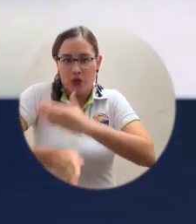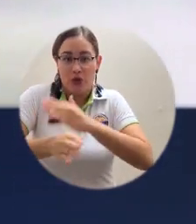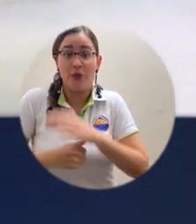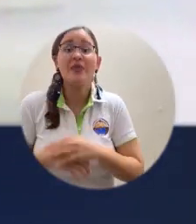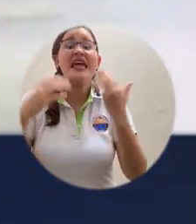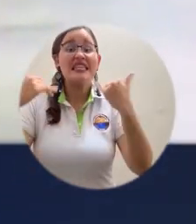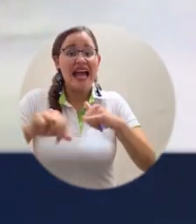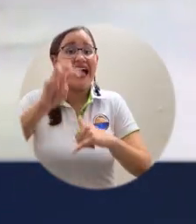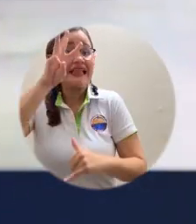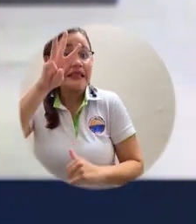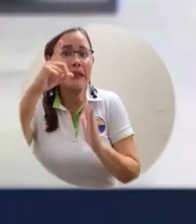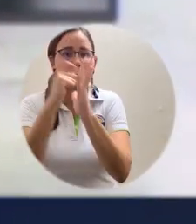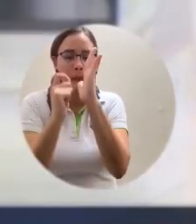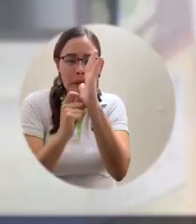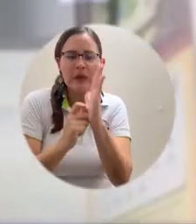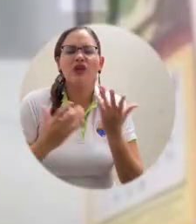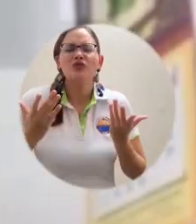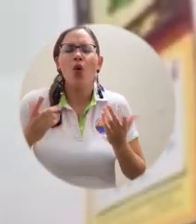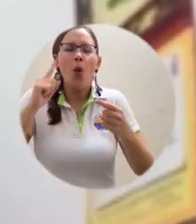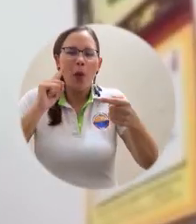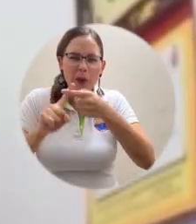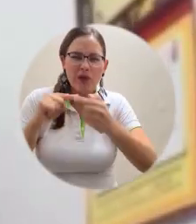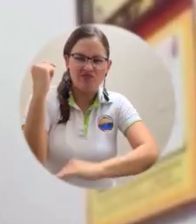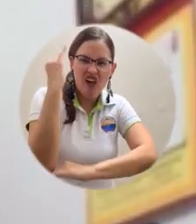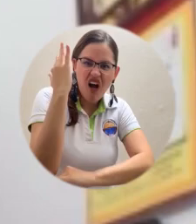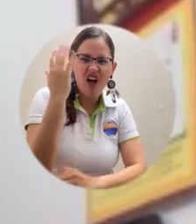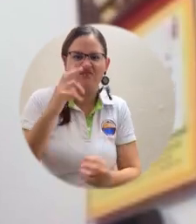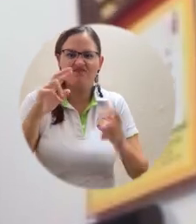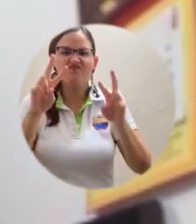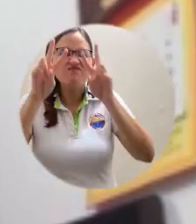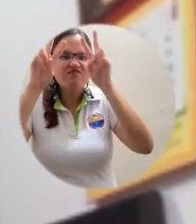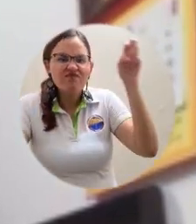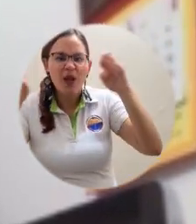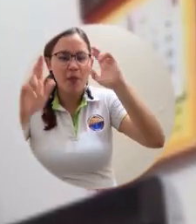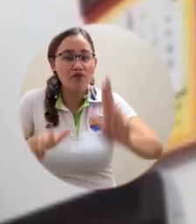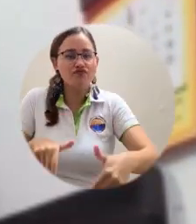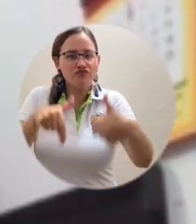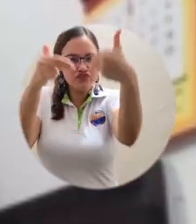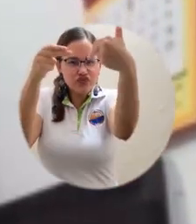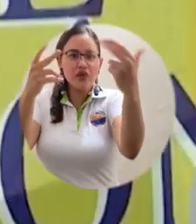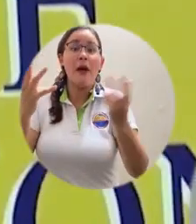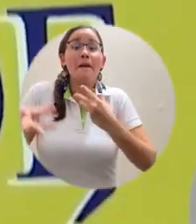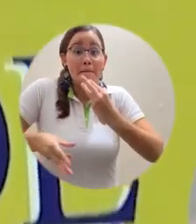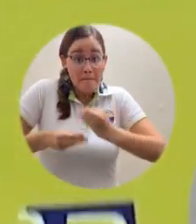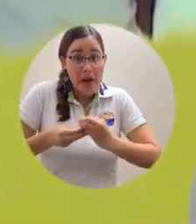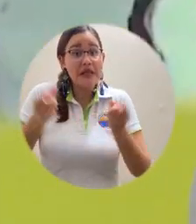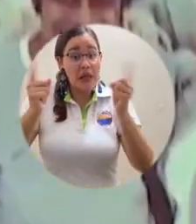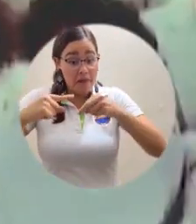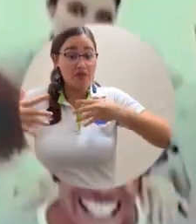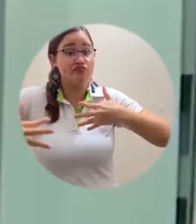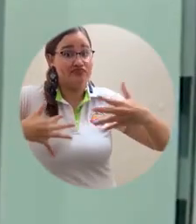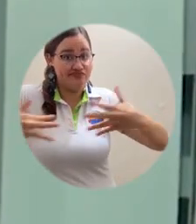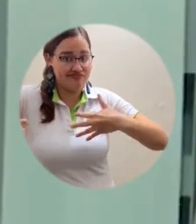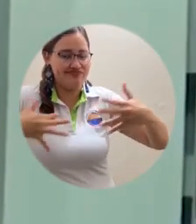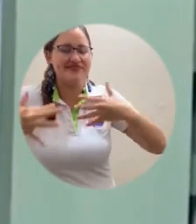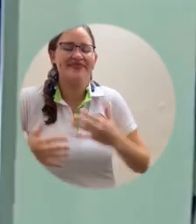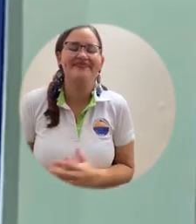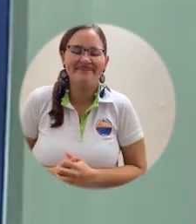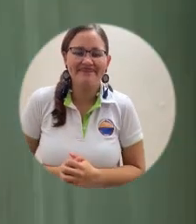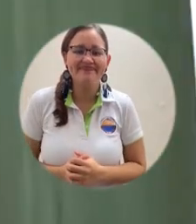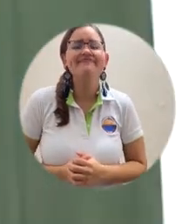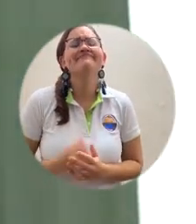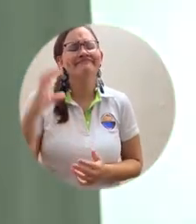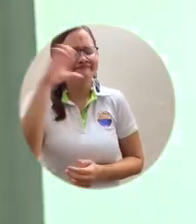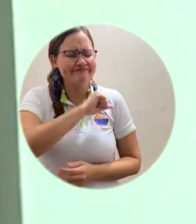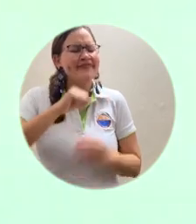tiempo real. Con los estudiantes de consultorio se han venido implementando audiencias simuladas. A través de esta modalidad, Unimagdalena